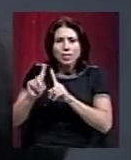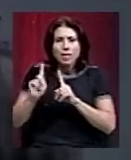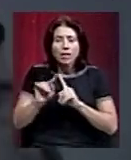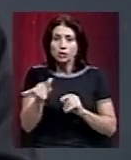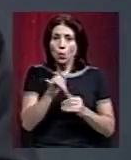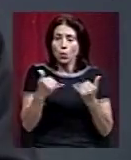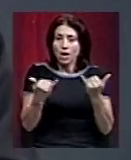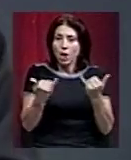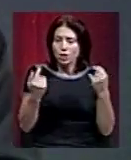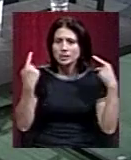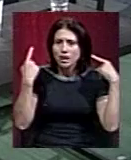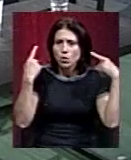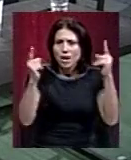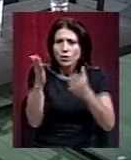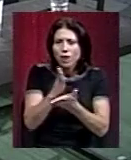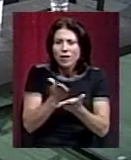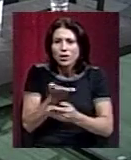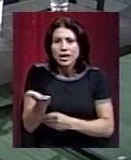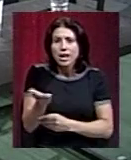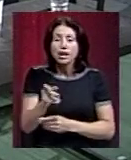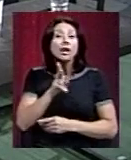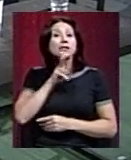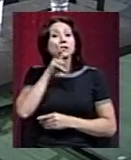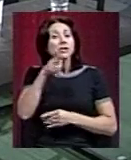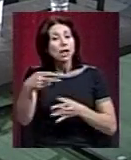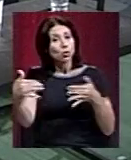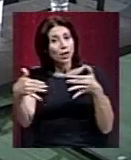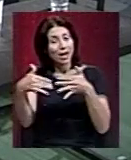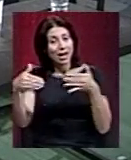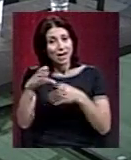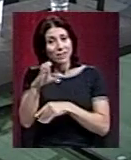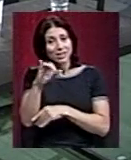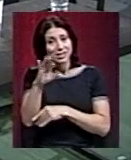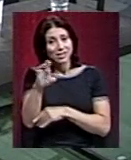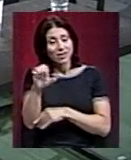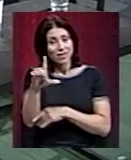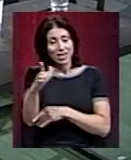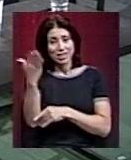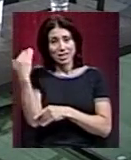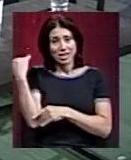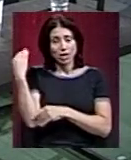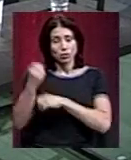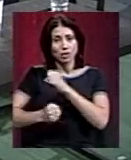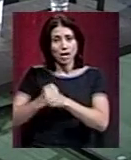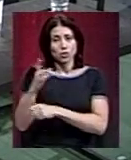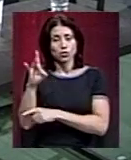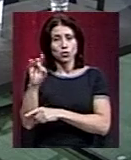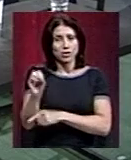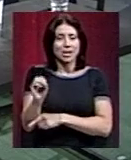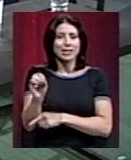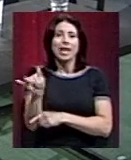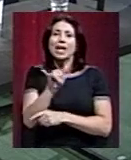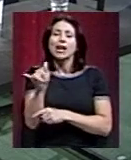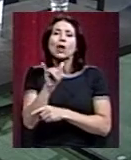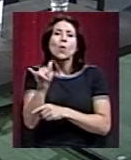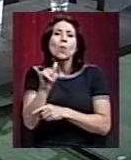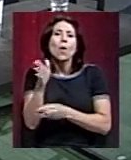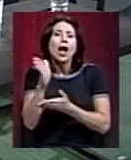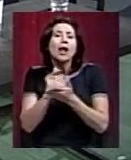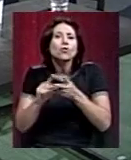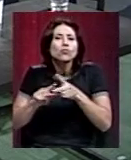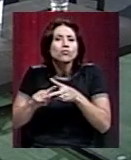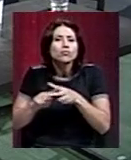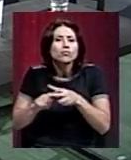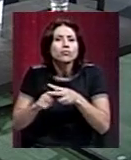a un punto de que, si bien es cierto que las guerras civiles de los 80 tuvieron lo que yo llamo una siembra de vientos en las